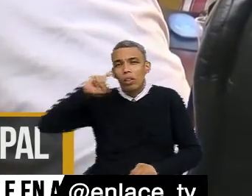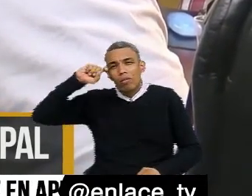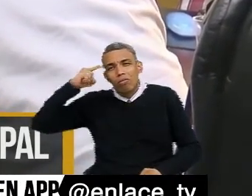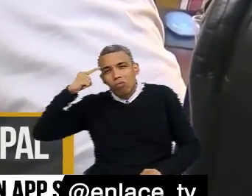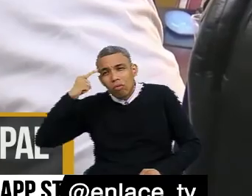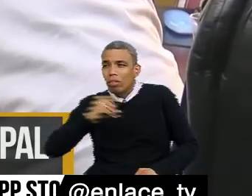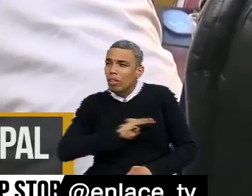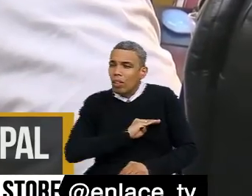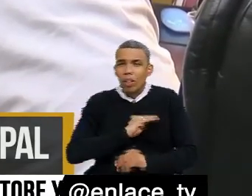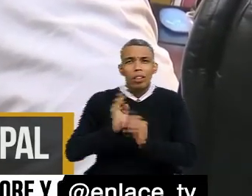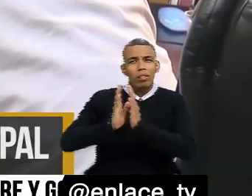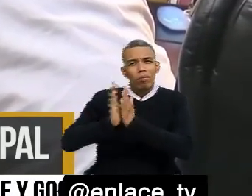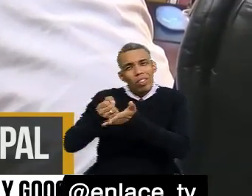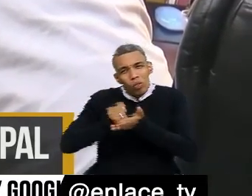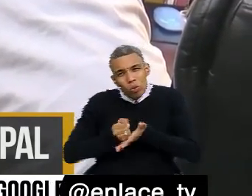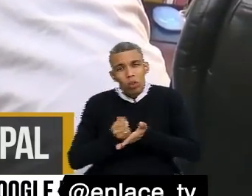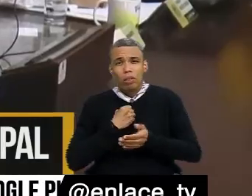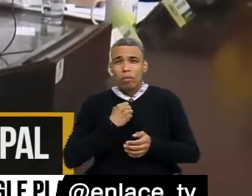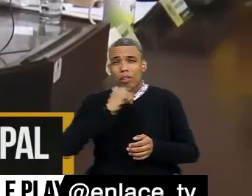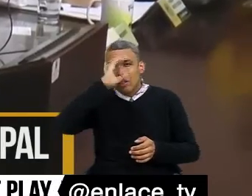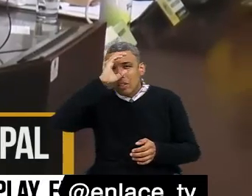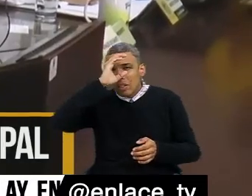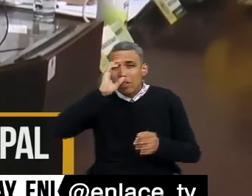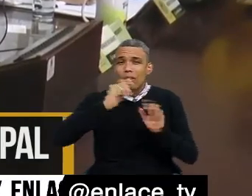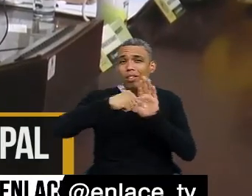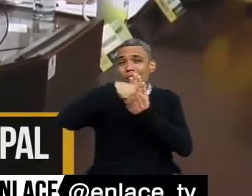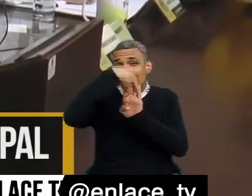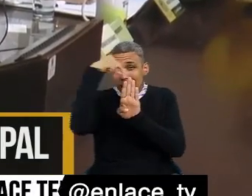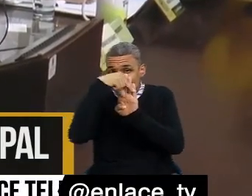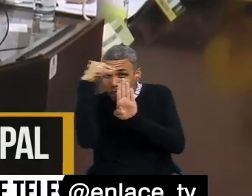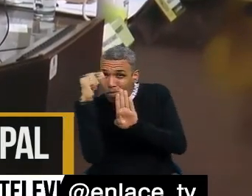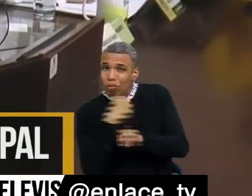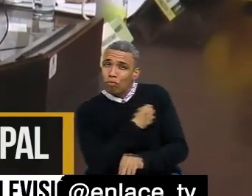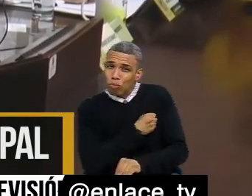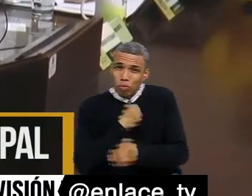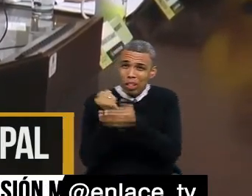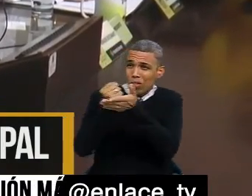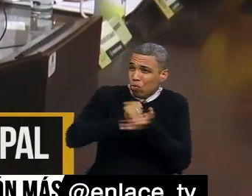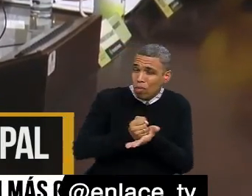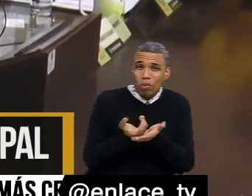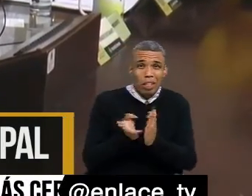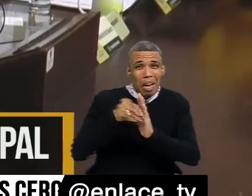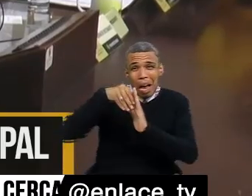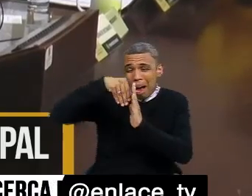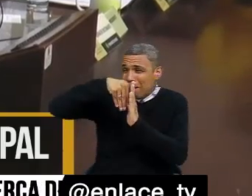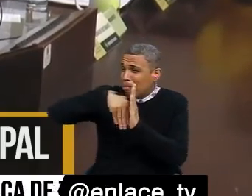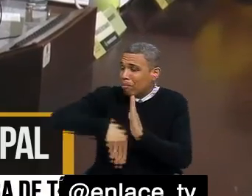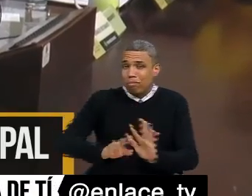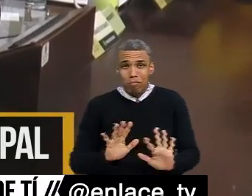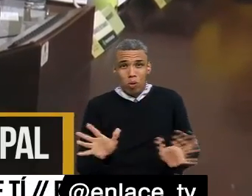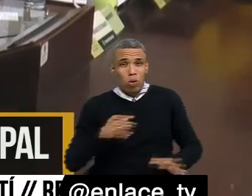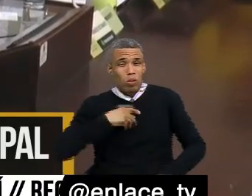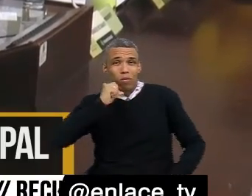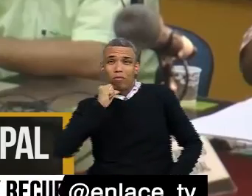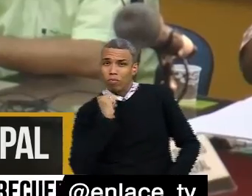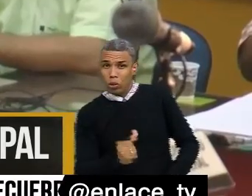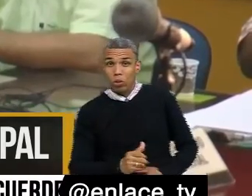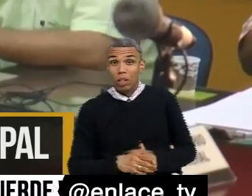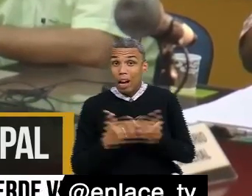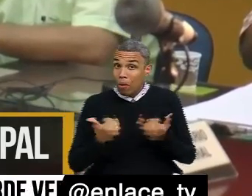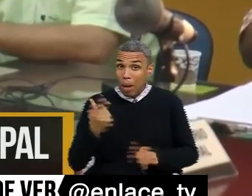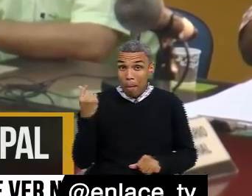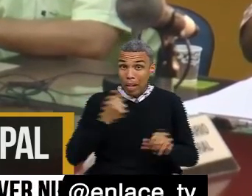acompañe y hagamos una mesa donde todos reunidos busquemos una fórmula para salir a esta crisis tan aguda, la cual queremos